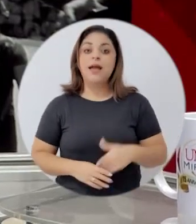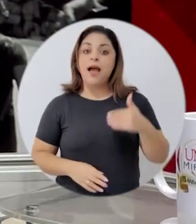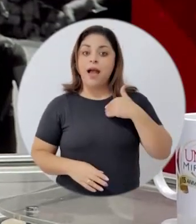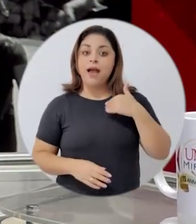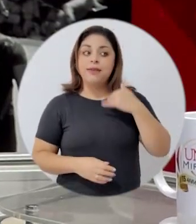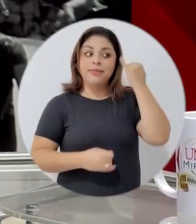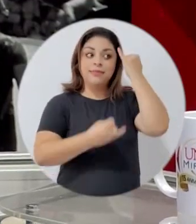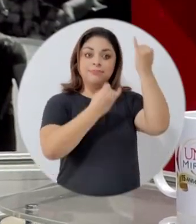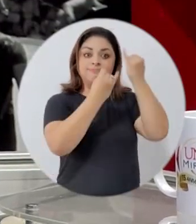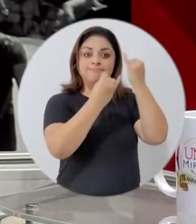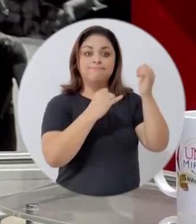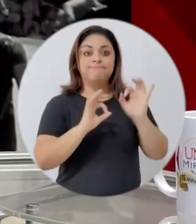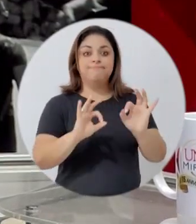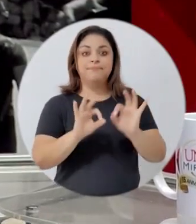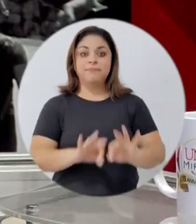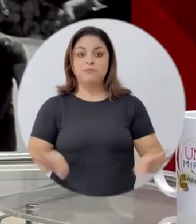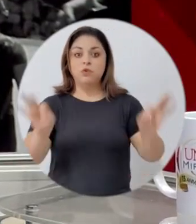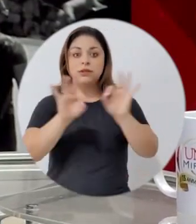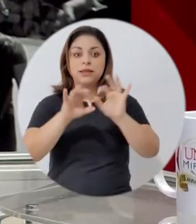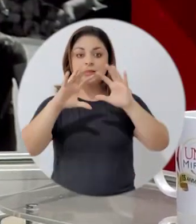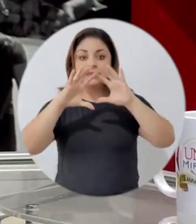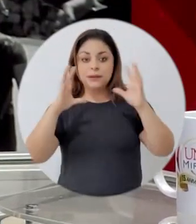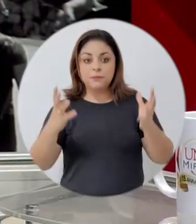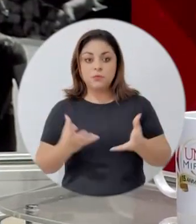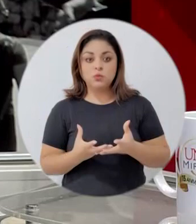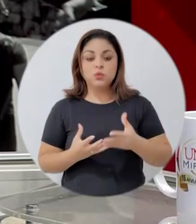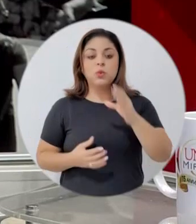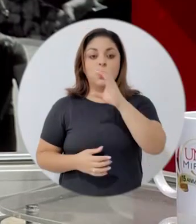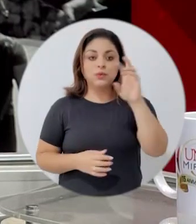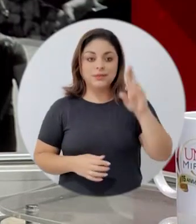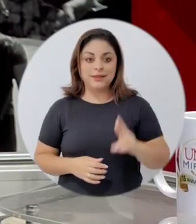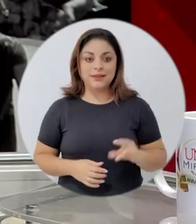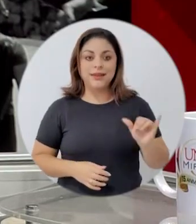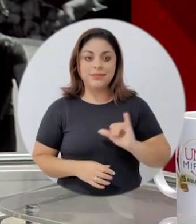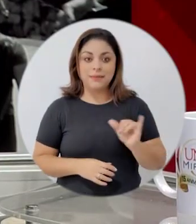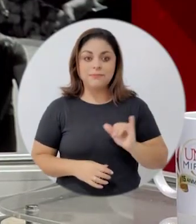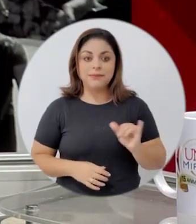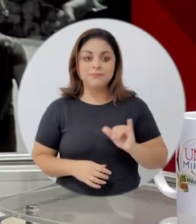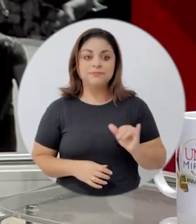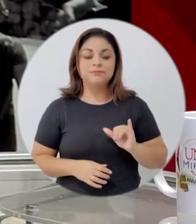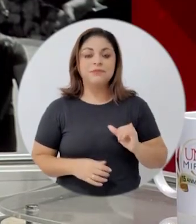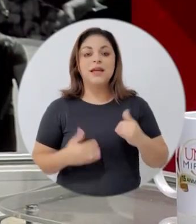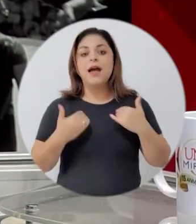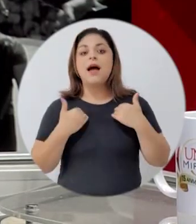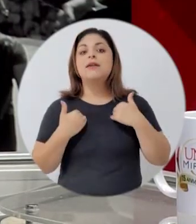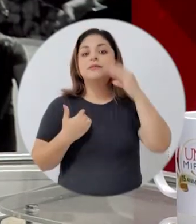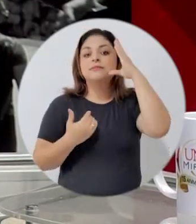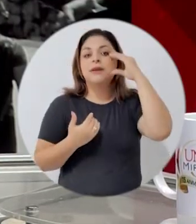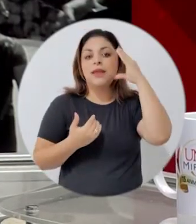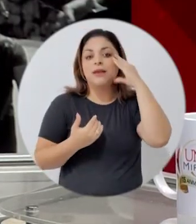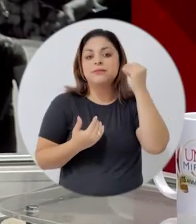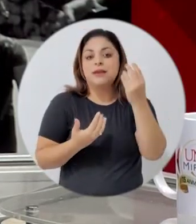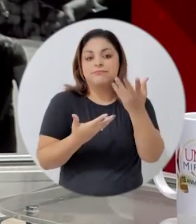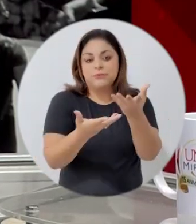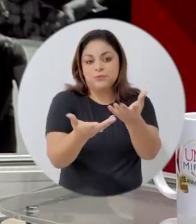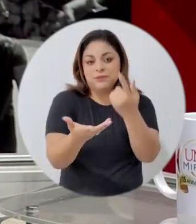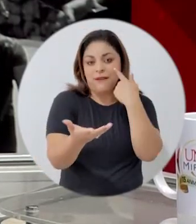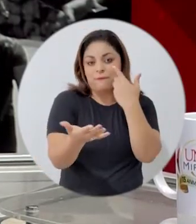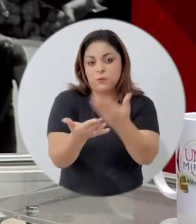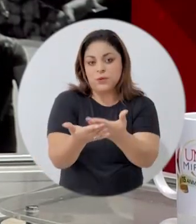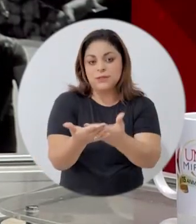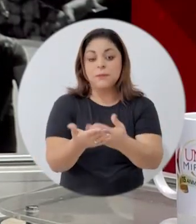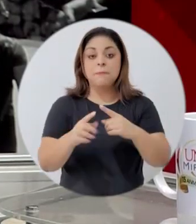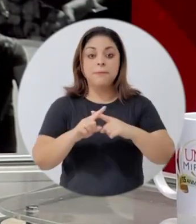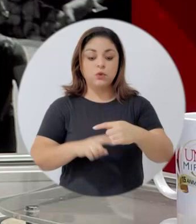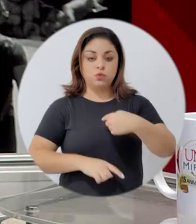Hay iniciativas bien importantes en todo el mundo y bueno, Costa Rica no es la excepción. Aquí tenemos, ¿verdad?, esta experiencia a la que hemos venido comentando.